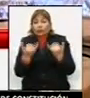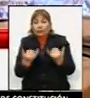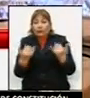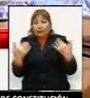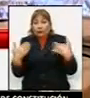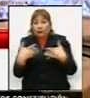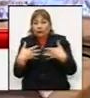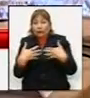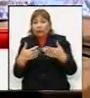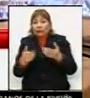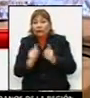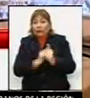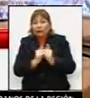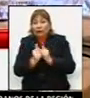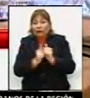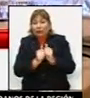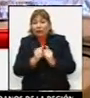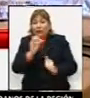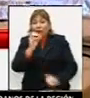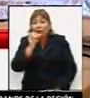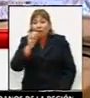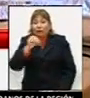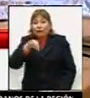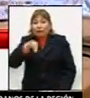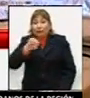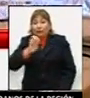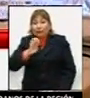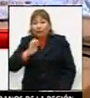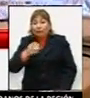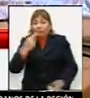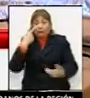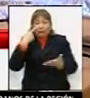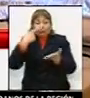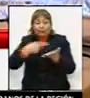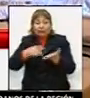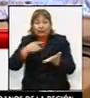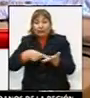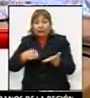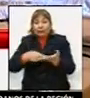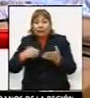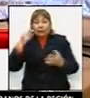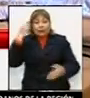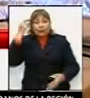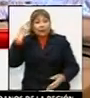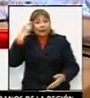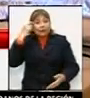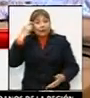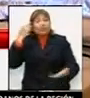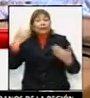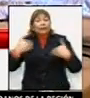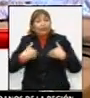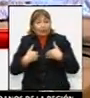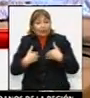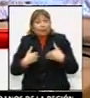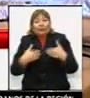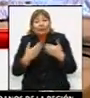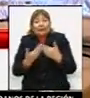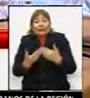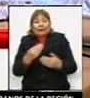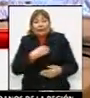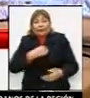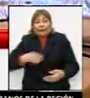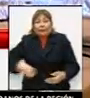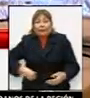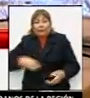es una competencia constitucional de la OMPE que supervisa a los partidos políticos, pero luego tenemos también una competencia del Ministerio